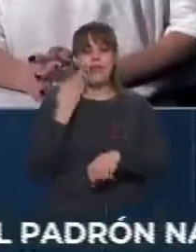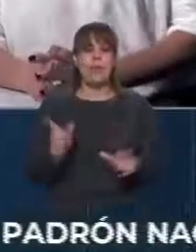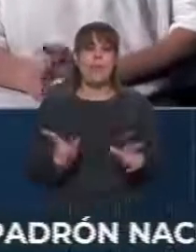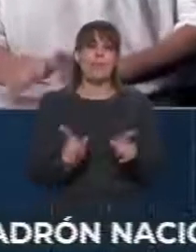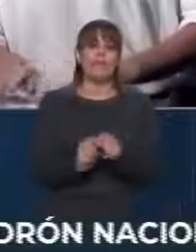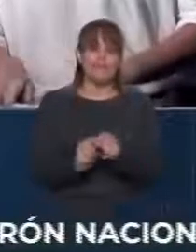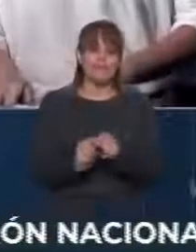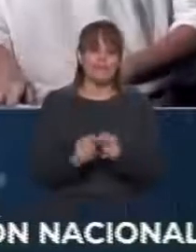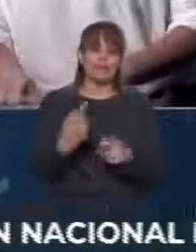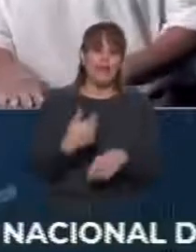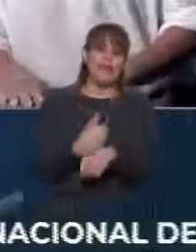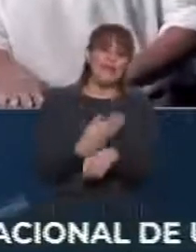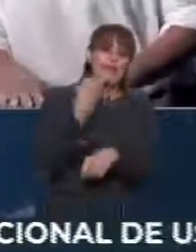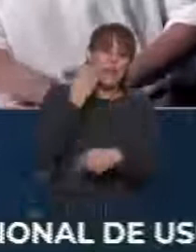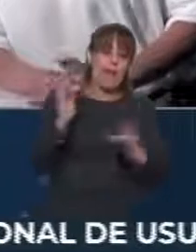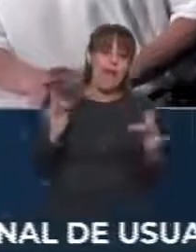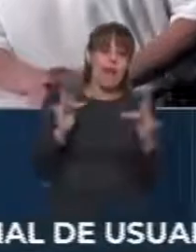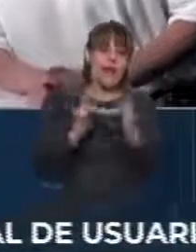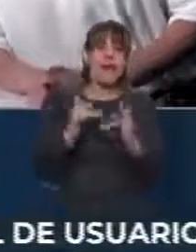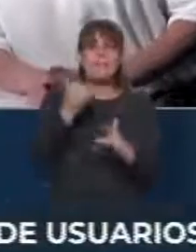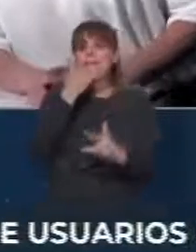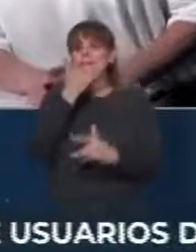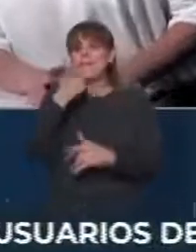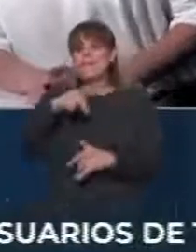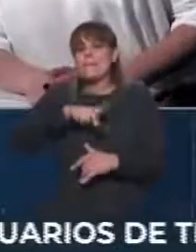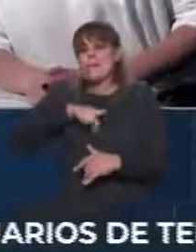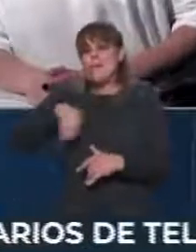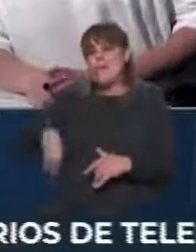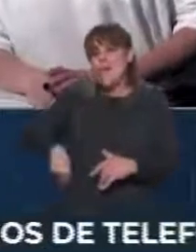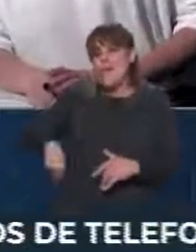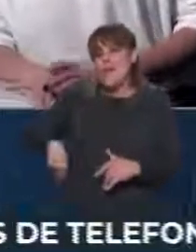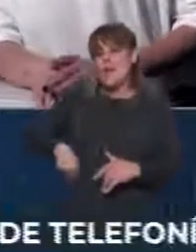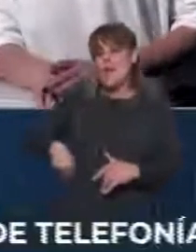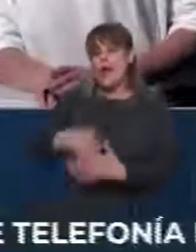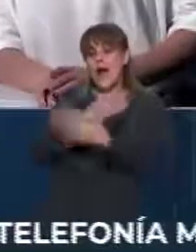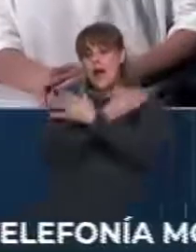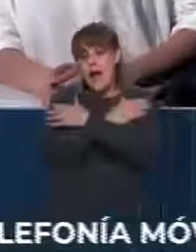conectar. Jonathan, querido, te mandamos un abrazo muy, muy fuerte.